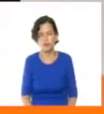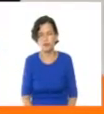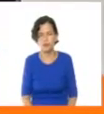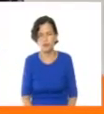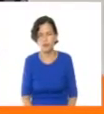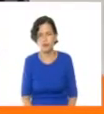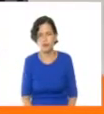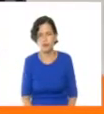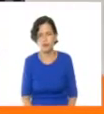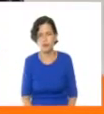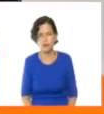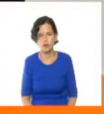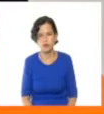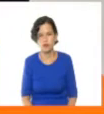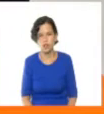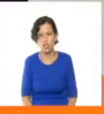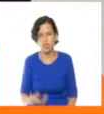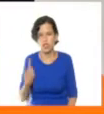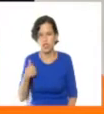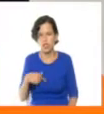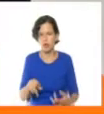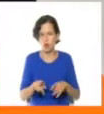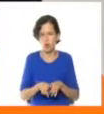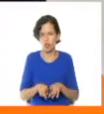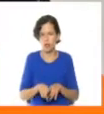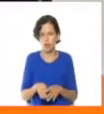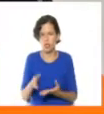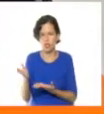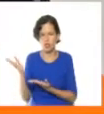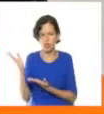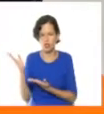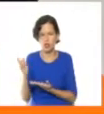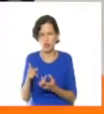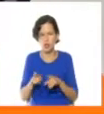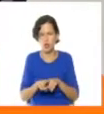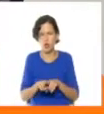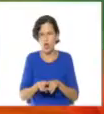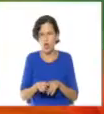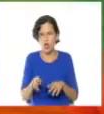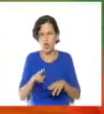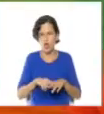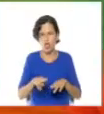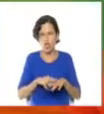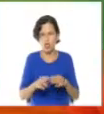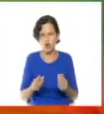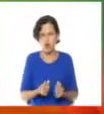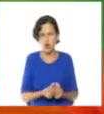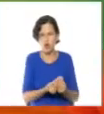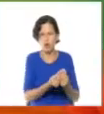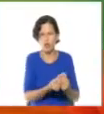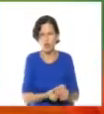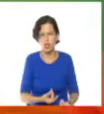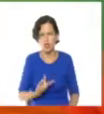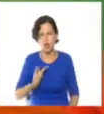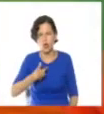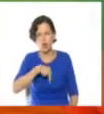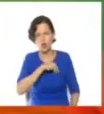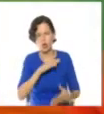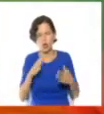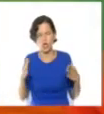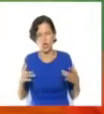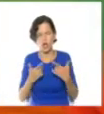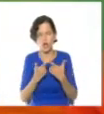precursores, Simón Bolívar, fíjense, ¿ves? Tenemos acá, e